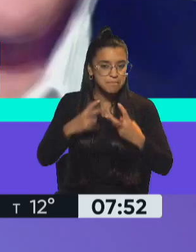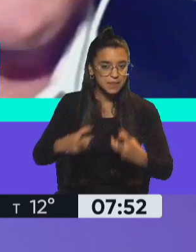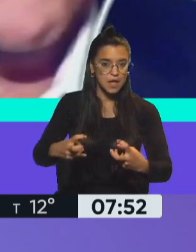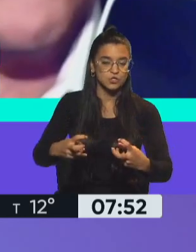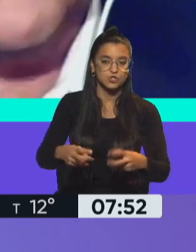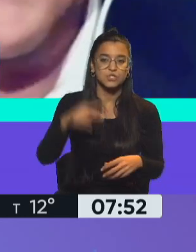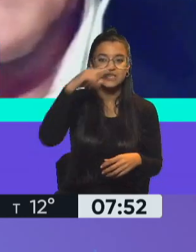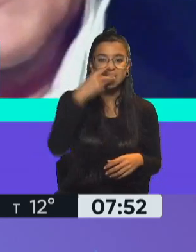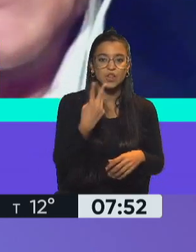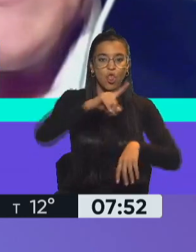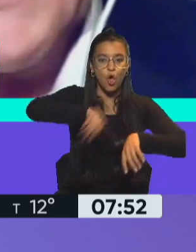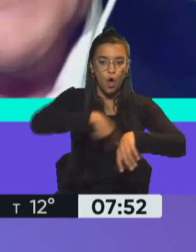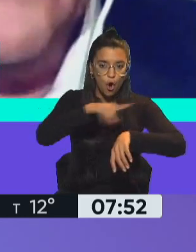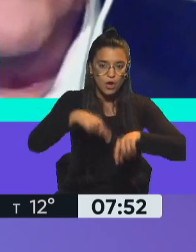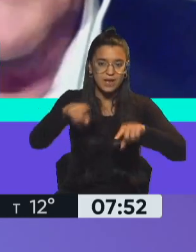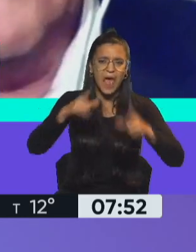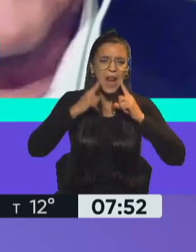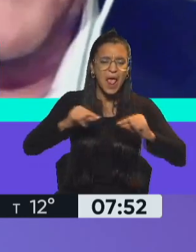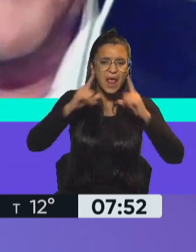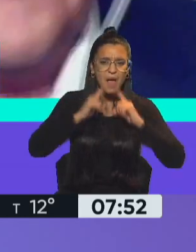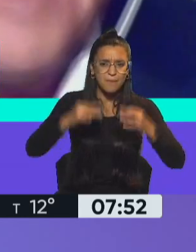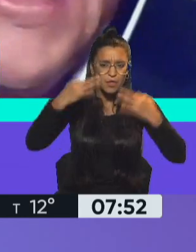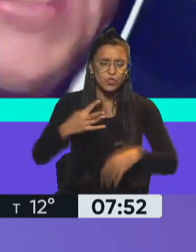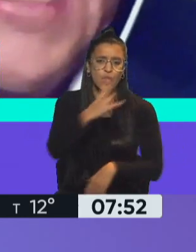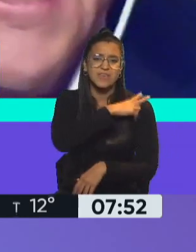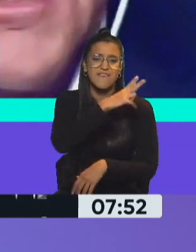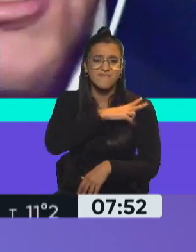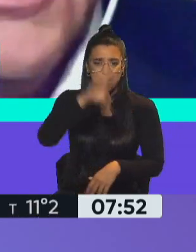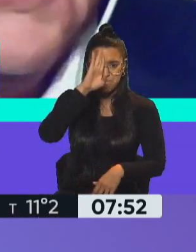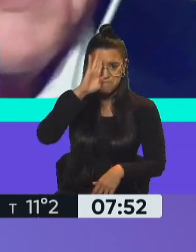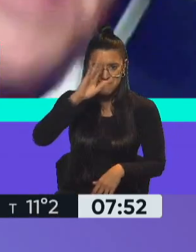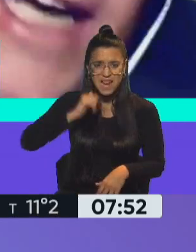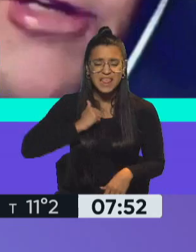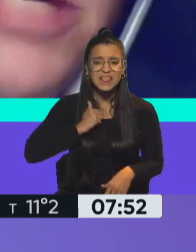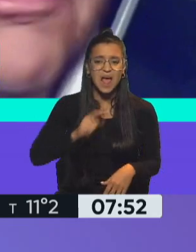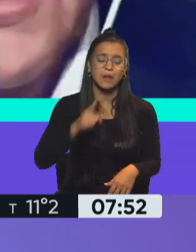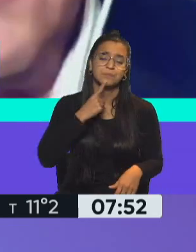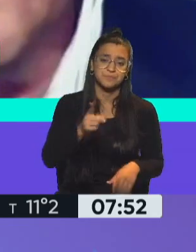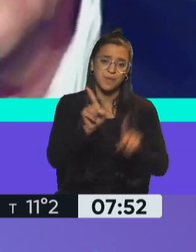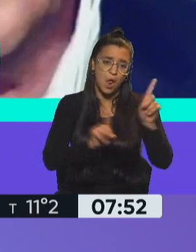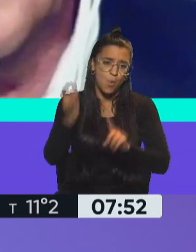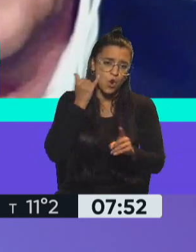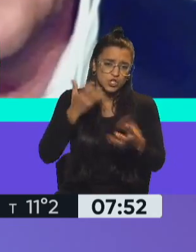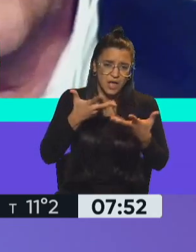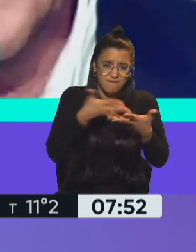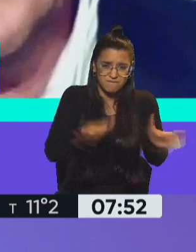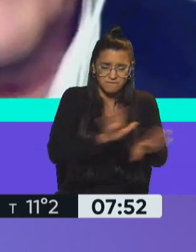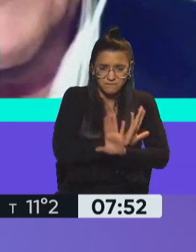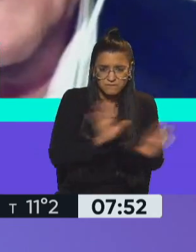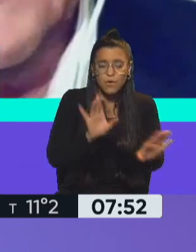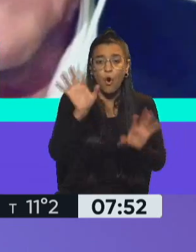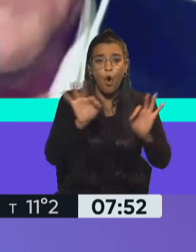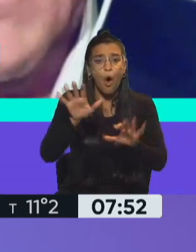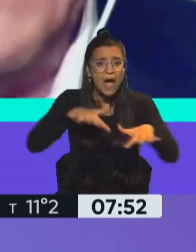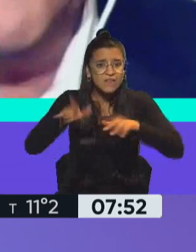en 72 horas está reclamando que los jefes militares retirados, algunos de ellos, o en